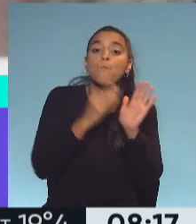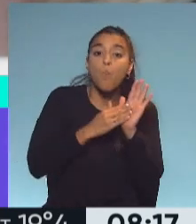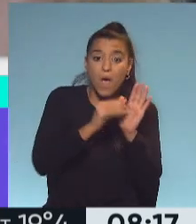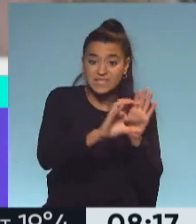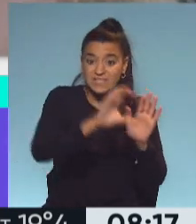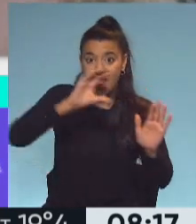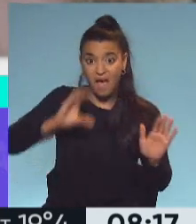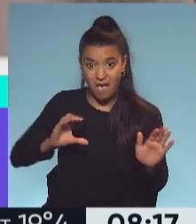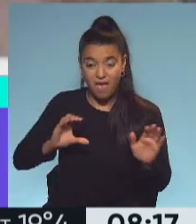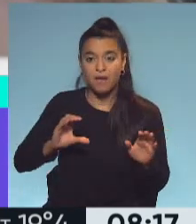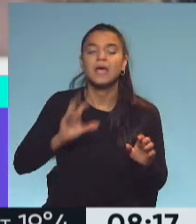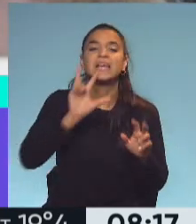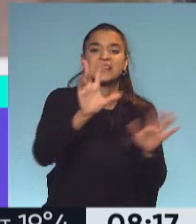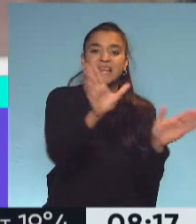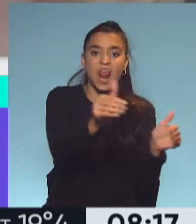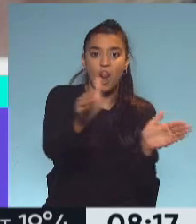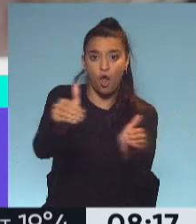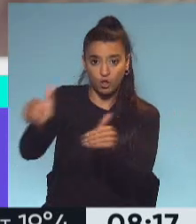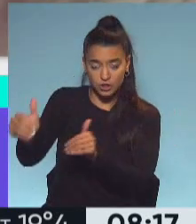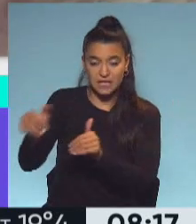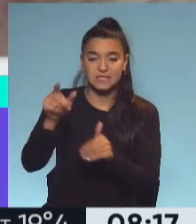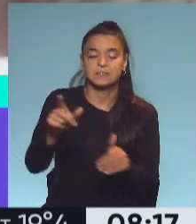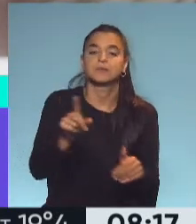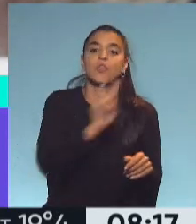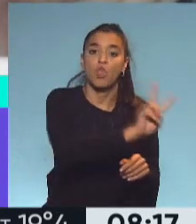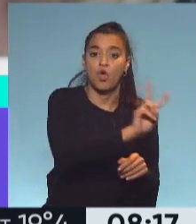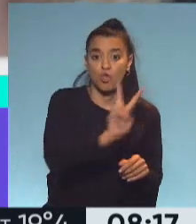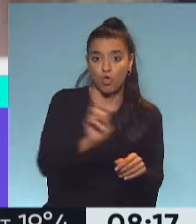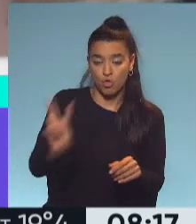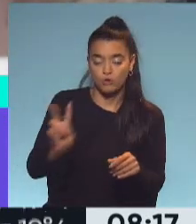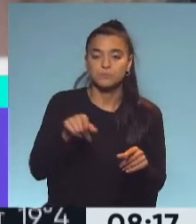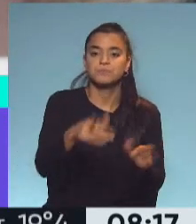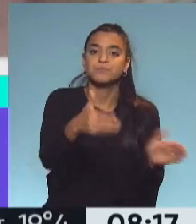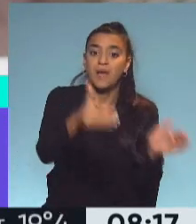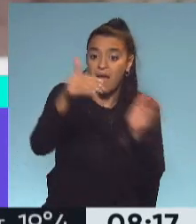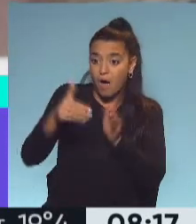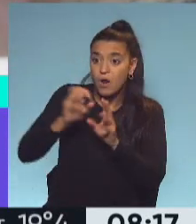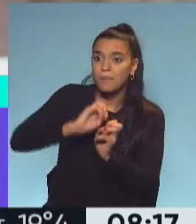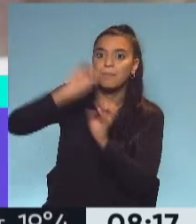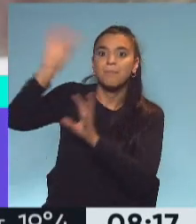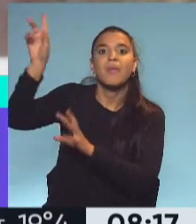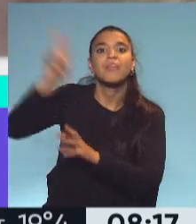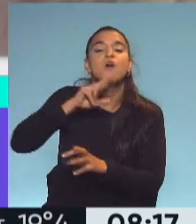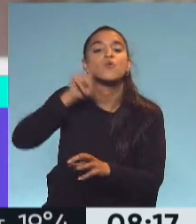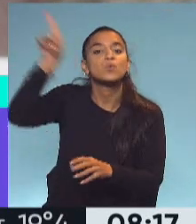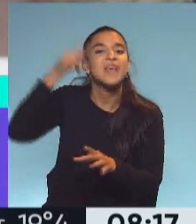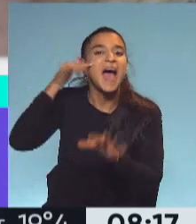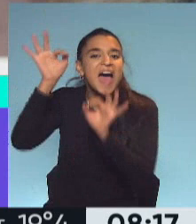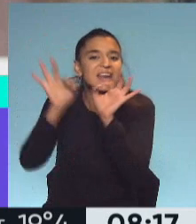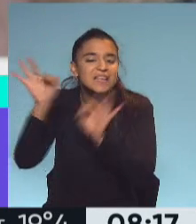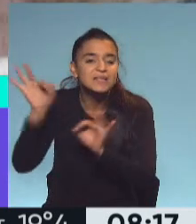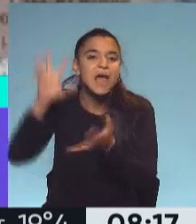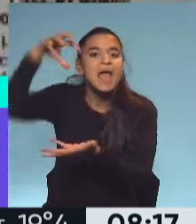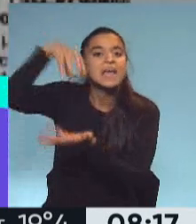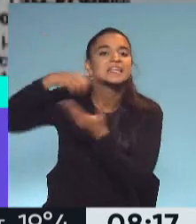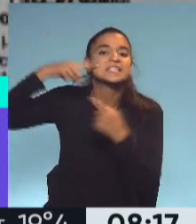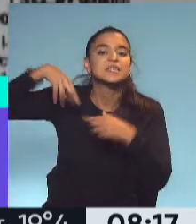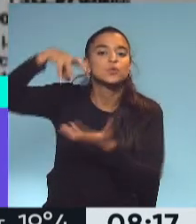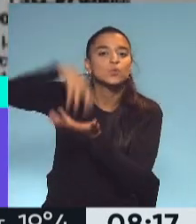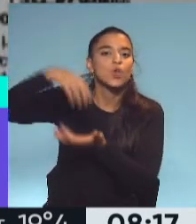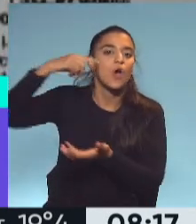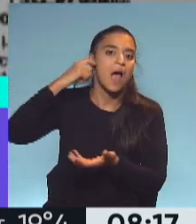lotes, bueno, fueron 3 lotes consecutivos de ambos componentes, una muestra de ellos está viajando ahora a Rusia para ser analizado por el Instituto